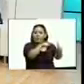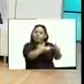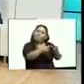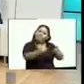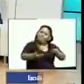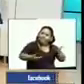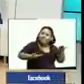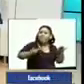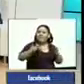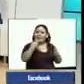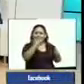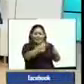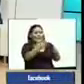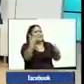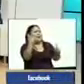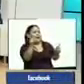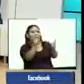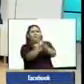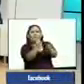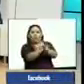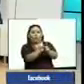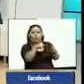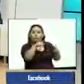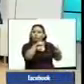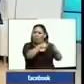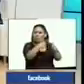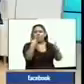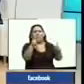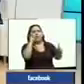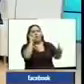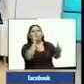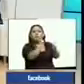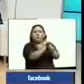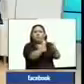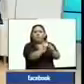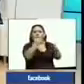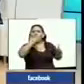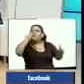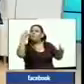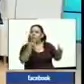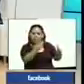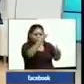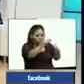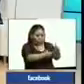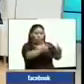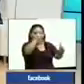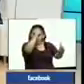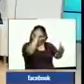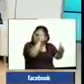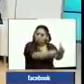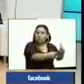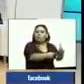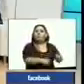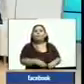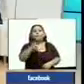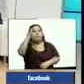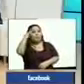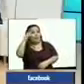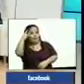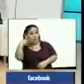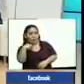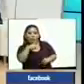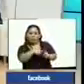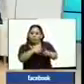amable por supuesto tenido la oportunidad de tratarla la conocemos y realmente creo que es una mujer muy respetable además claro una mujer